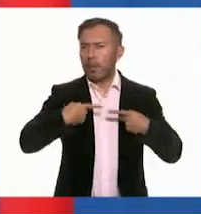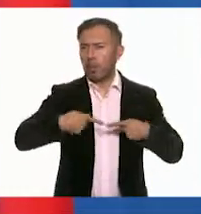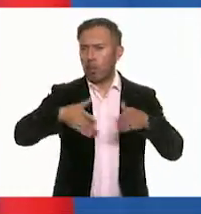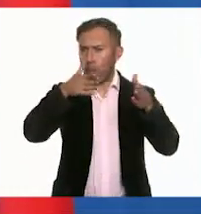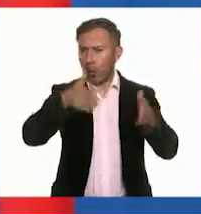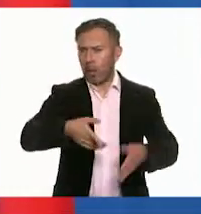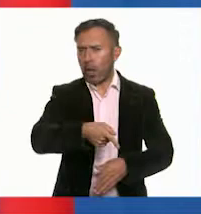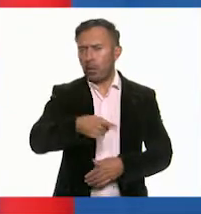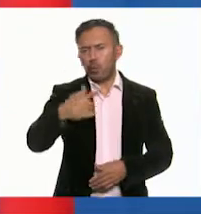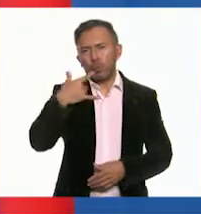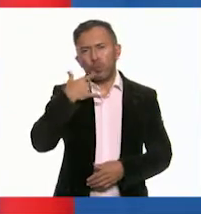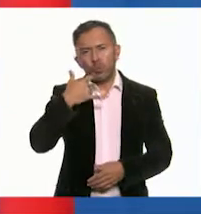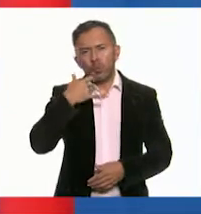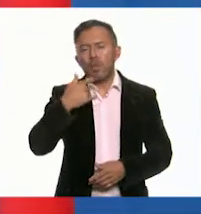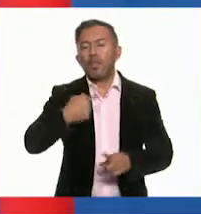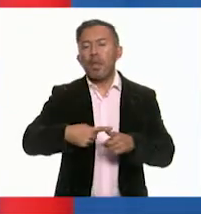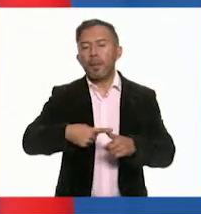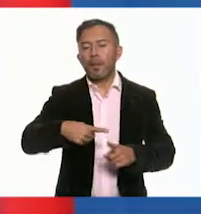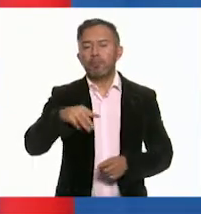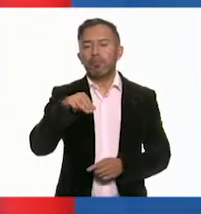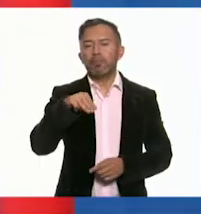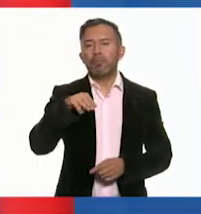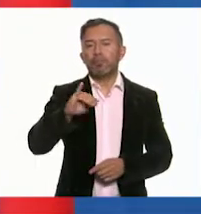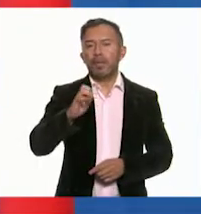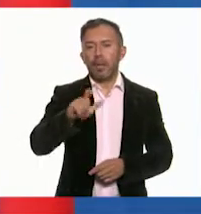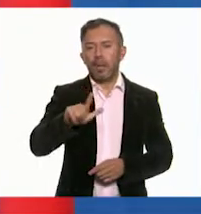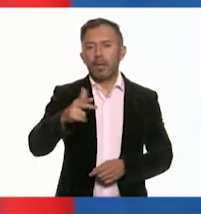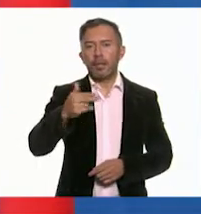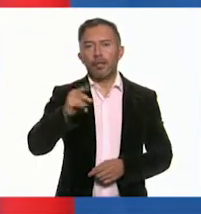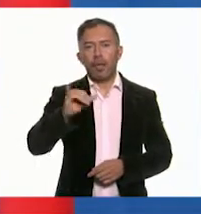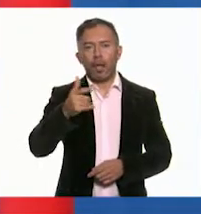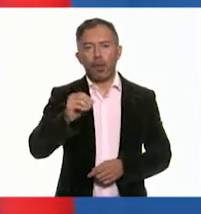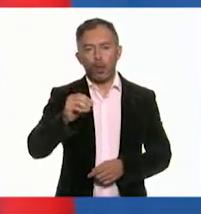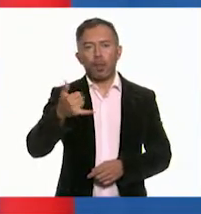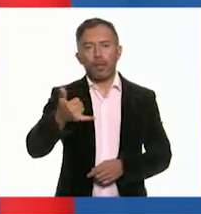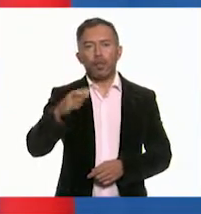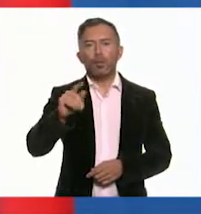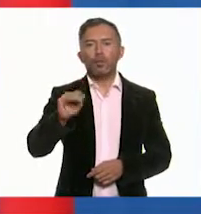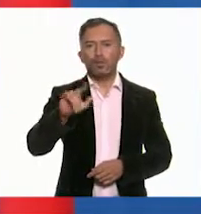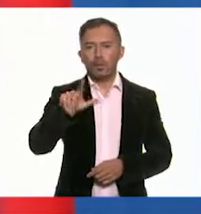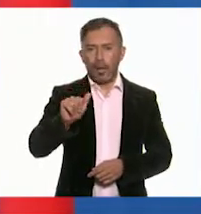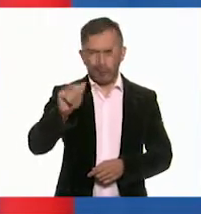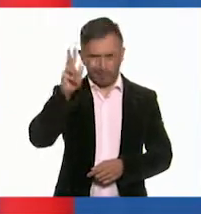Costilla, quien sentó las bases para que México fuera una nación independiente.